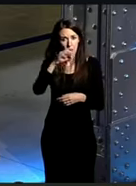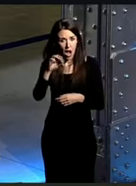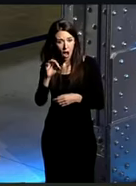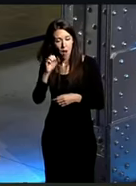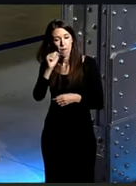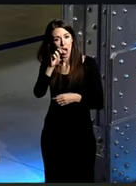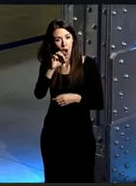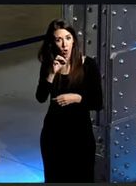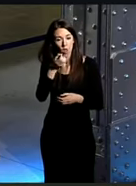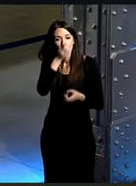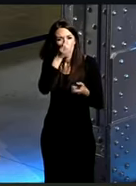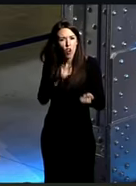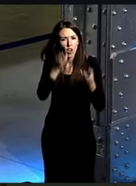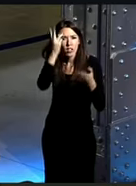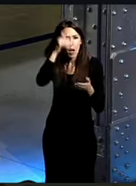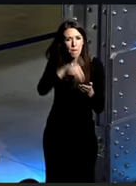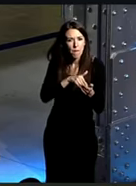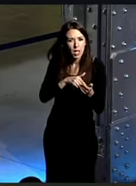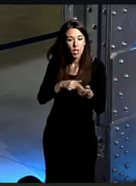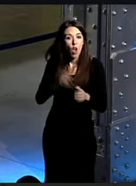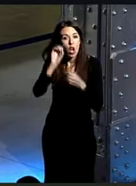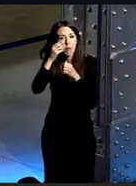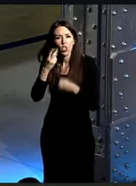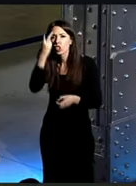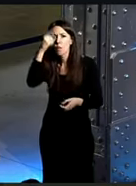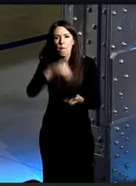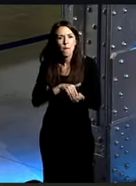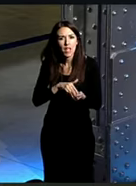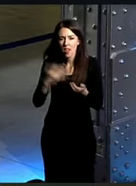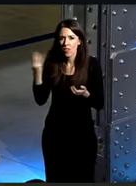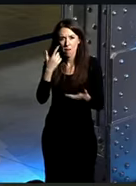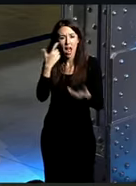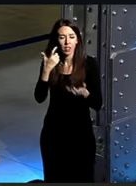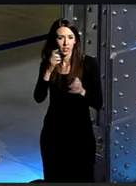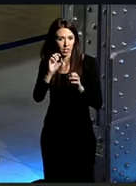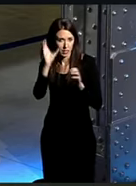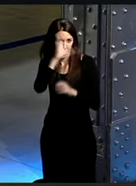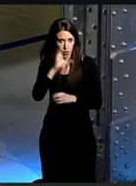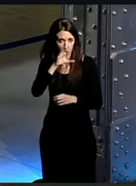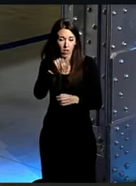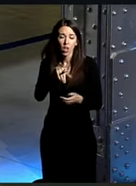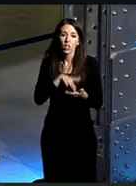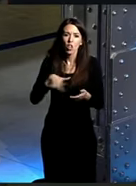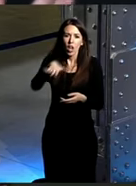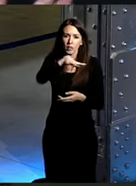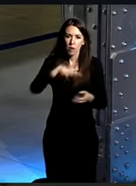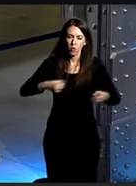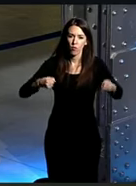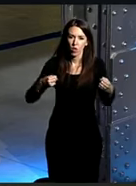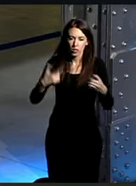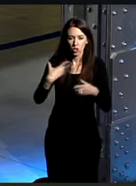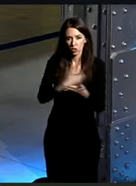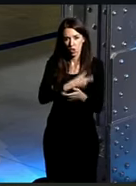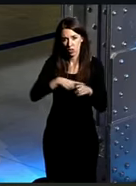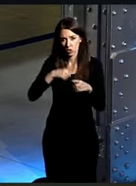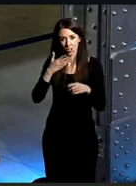que florezcan 1000 flores, que florezcan 1000 laboratorios de artes y ciencias. Y eso es un espacio muy potente de todas las cosas